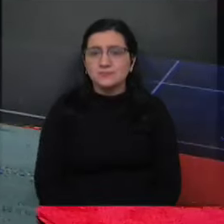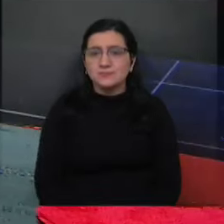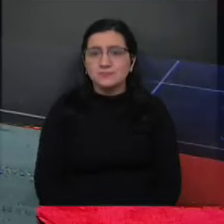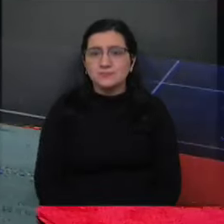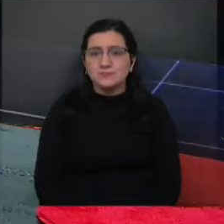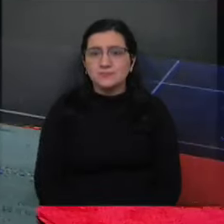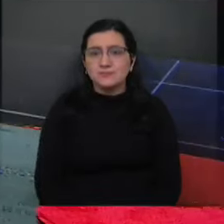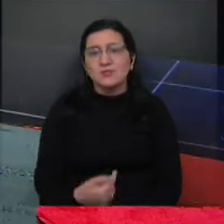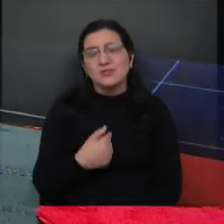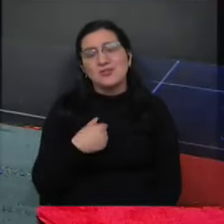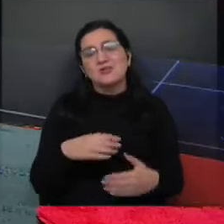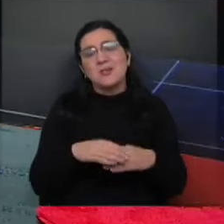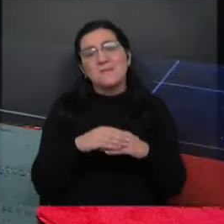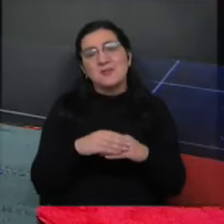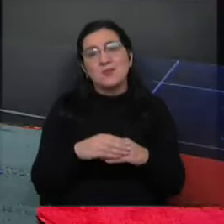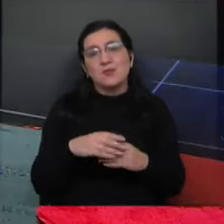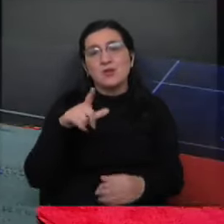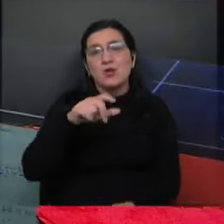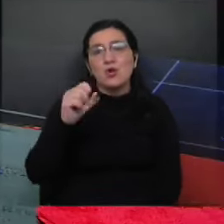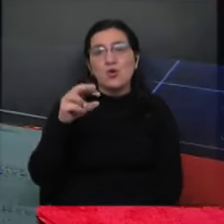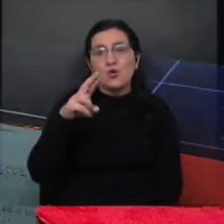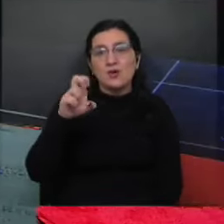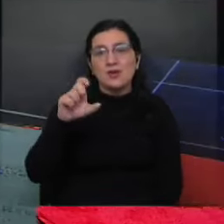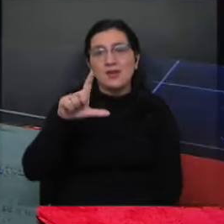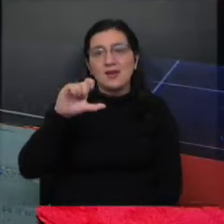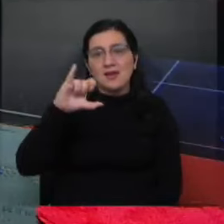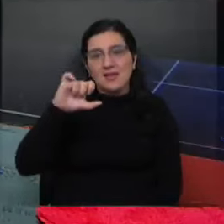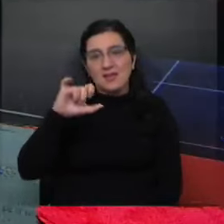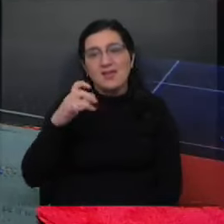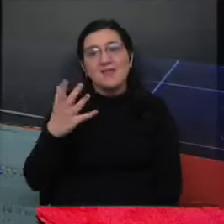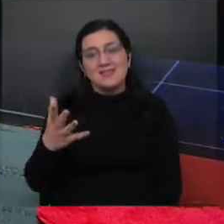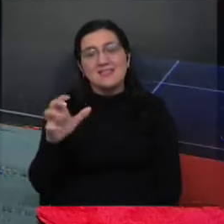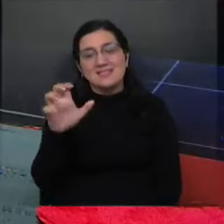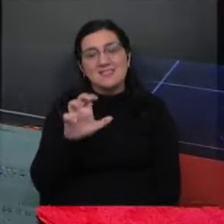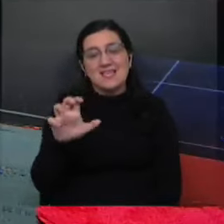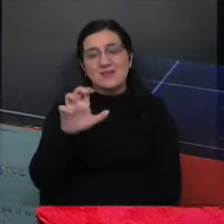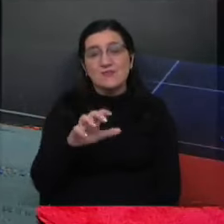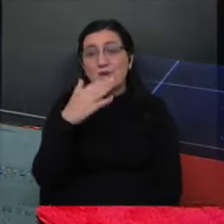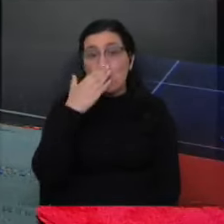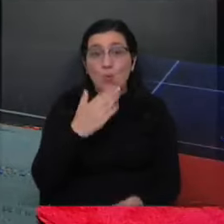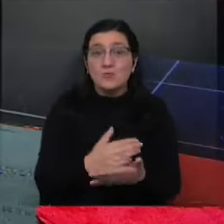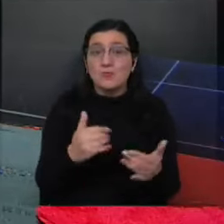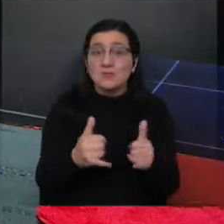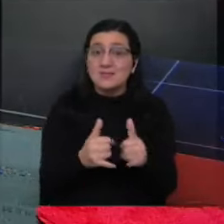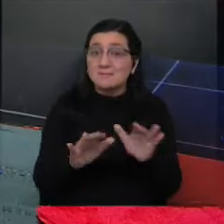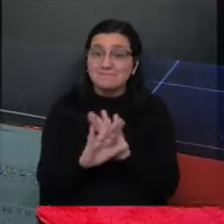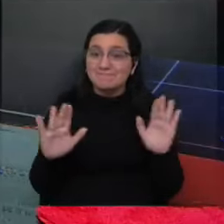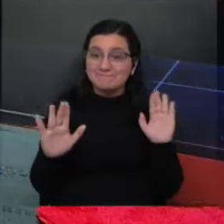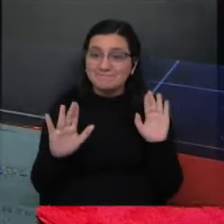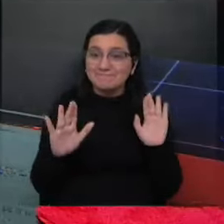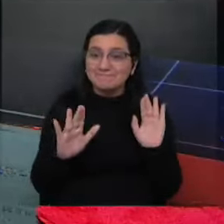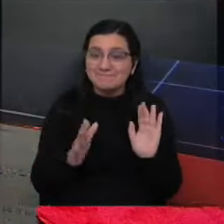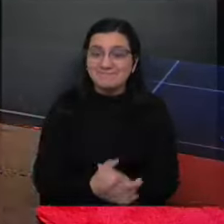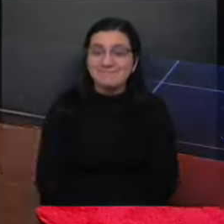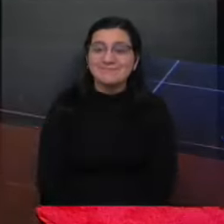estoy entre los amigos porque es del Cerro Cerro Cerro Ese fue nuestro último mensaje Ay